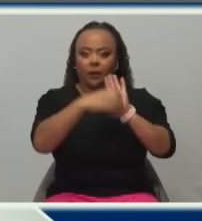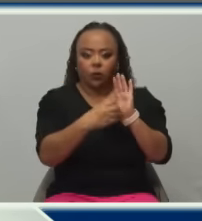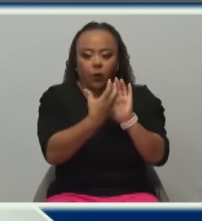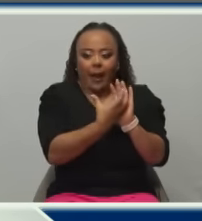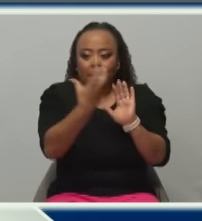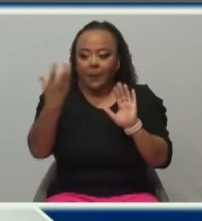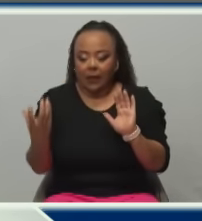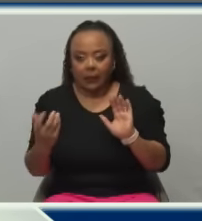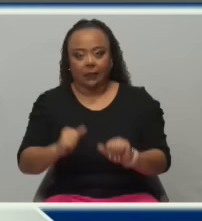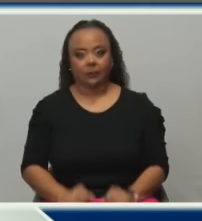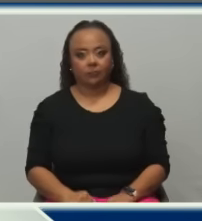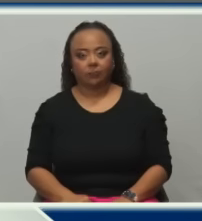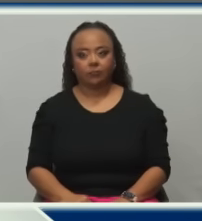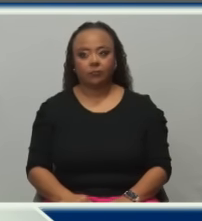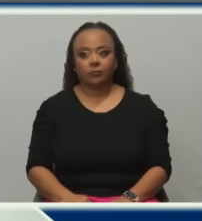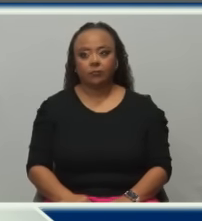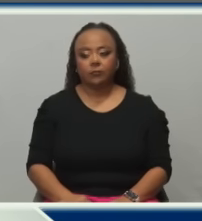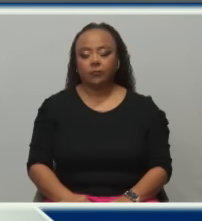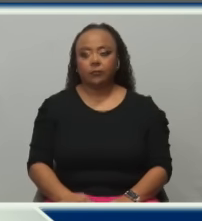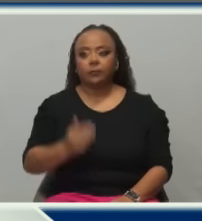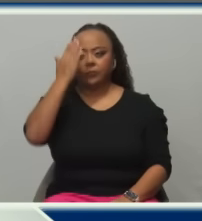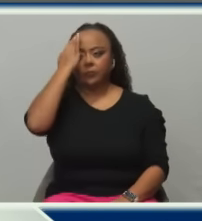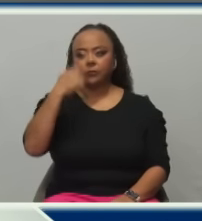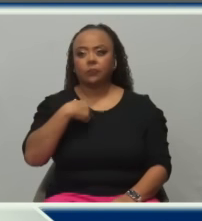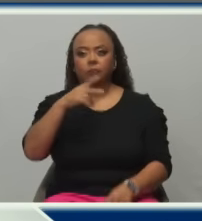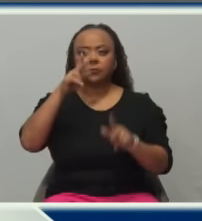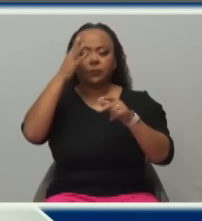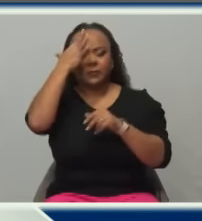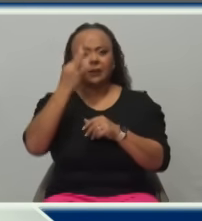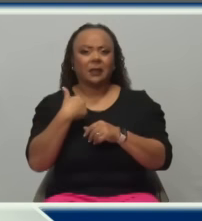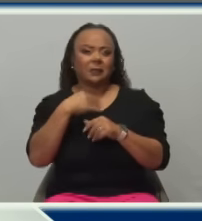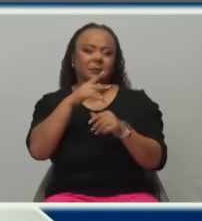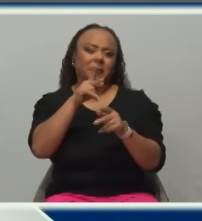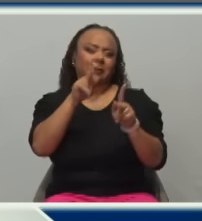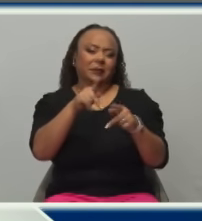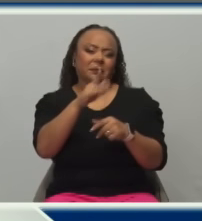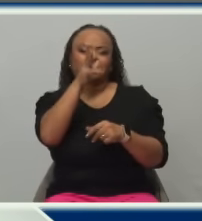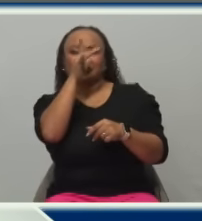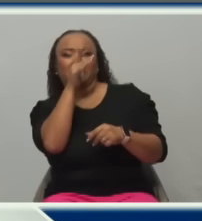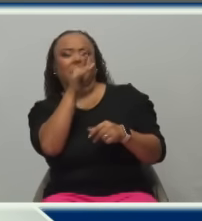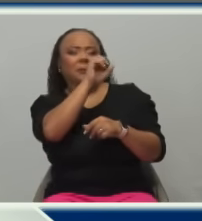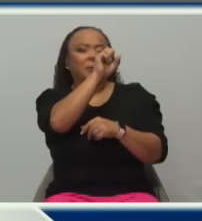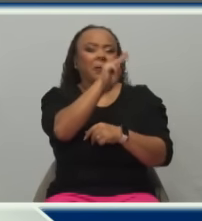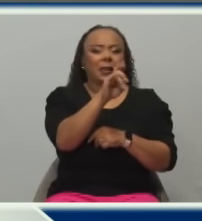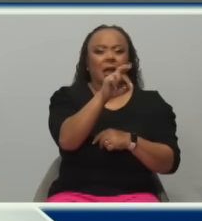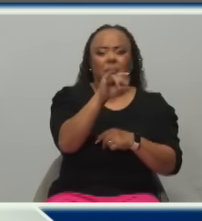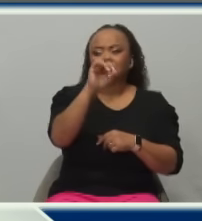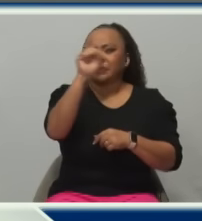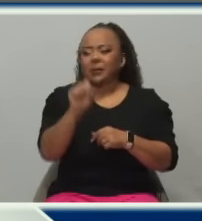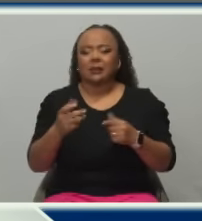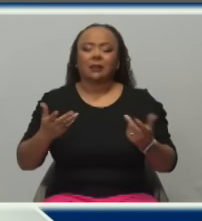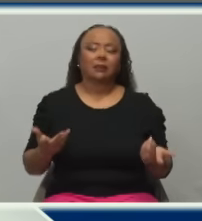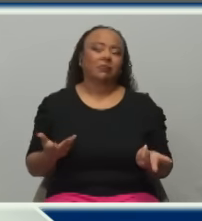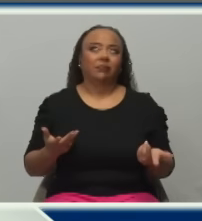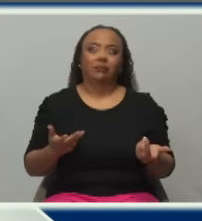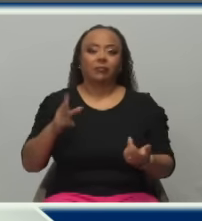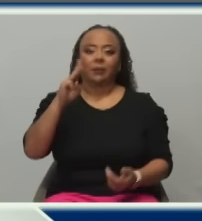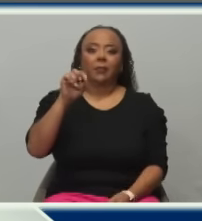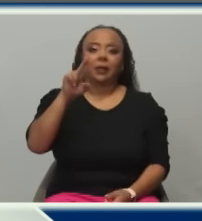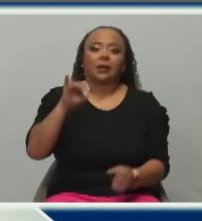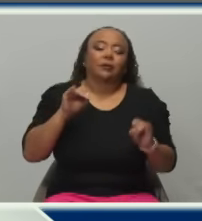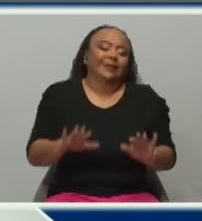aparte porque yo veo que hoy incluso hay gente que hace mofa con lo de Mariano y lo de sapriza por favor porque Mariano ha sido un gran